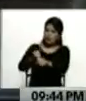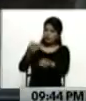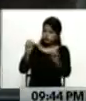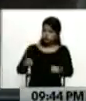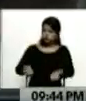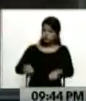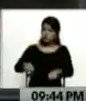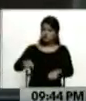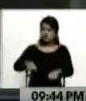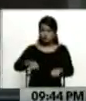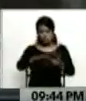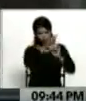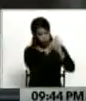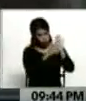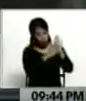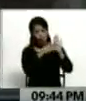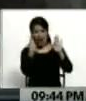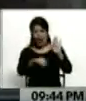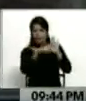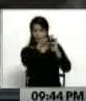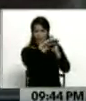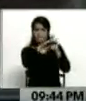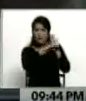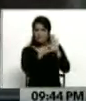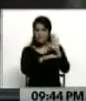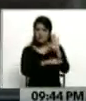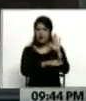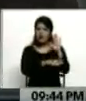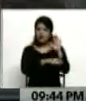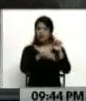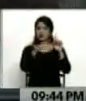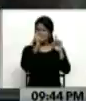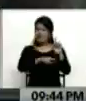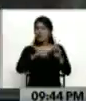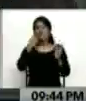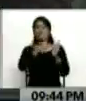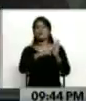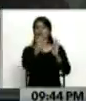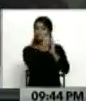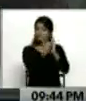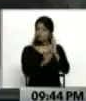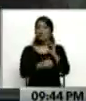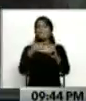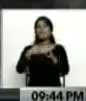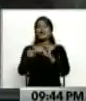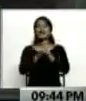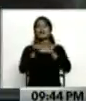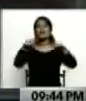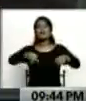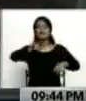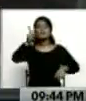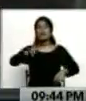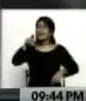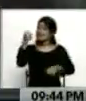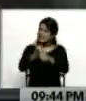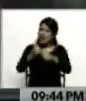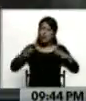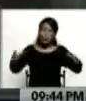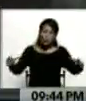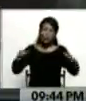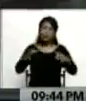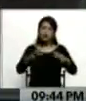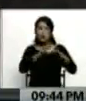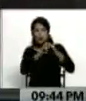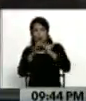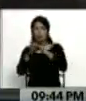cumpliendo y haciendo cumplir la Constitución y las leyes de nuestra República bolivariana trabajando